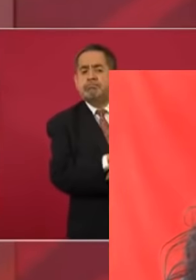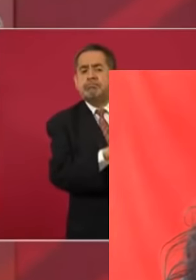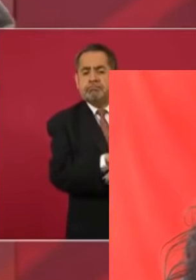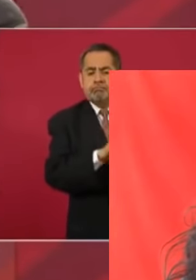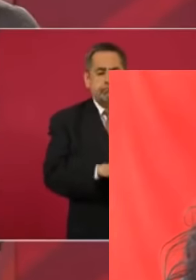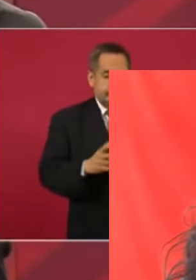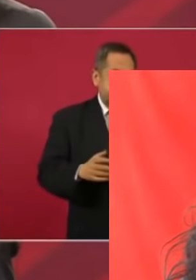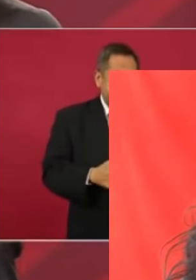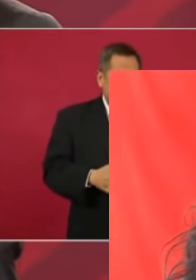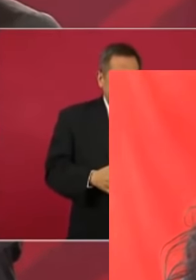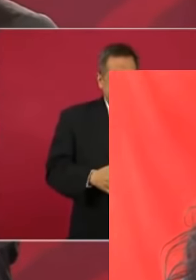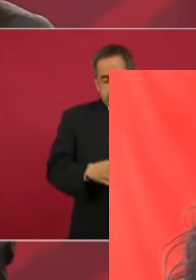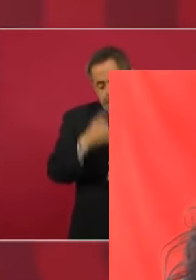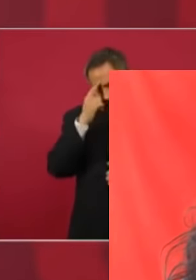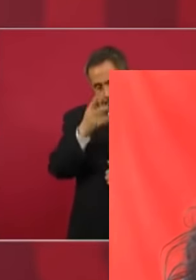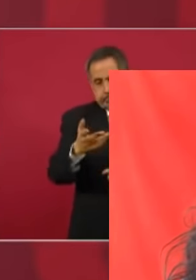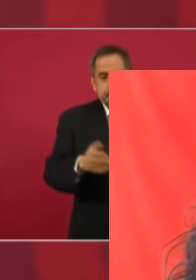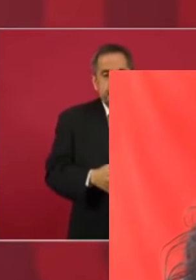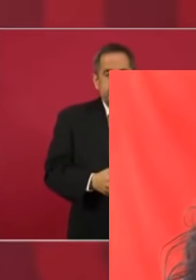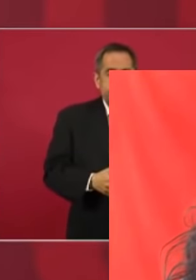suena fuerte la palabra,